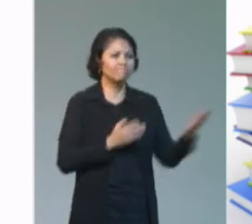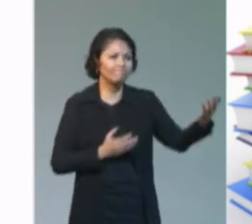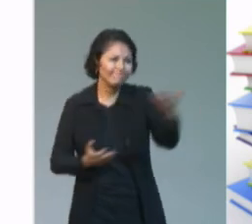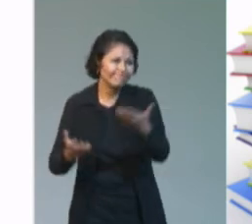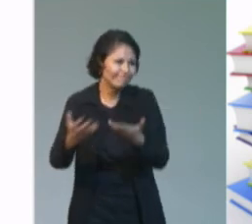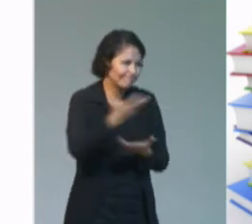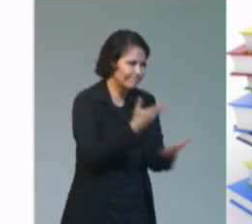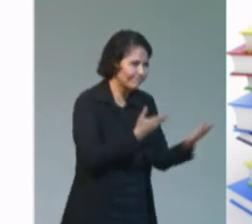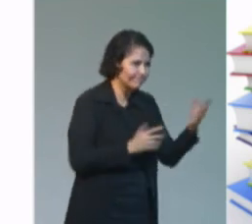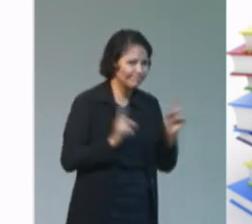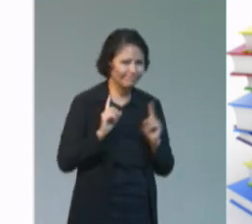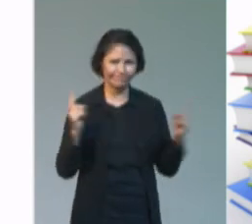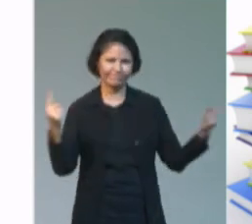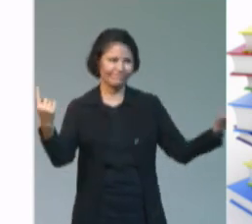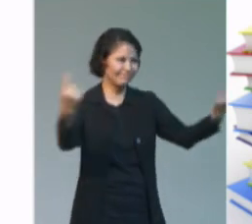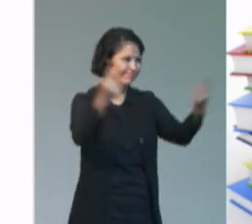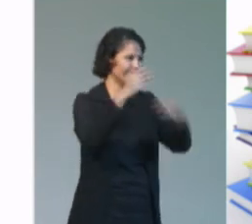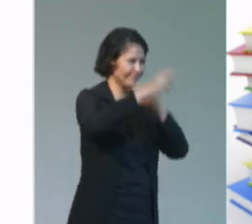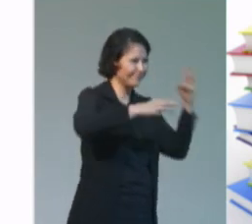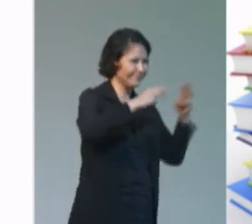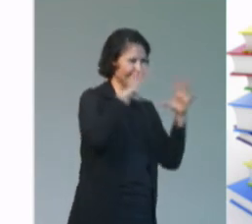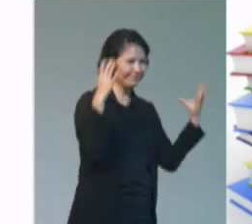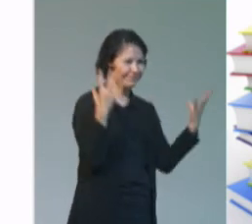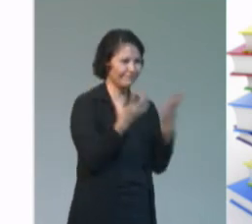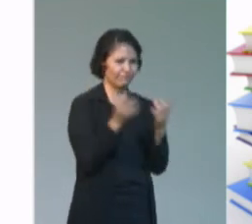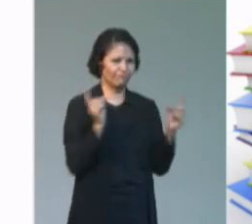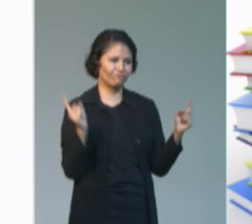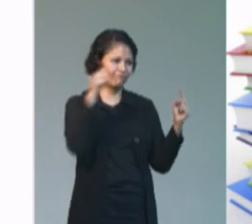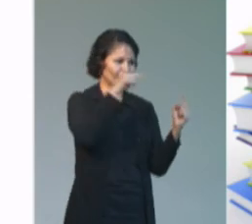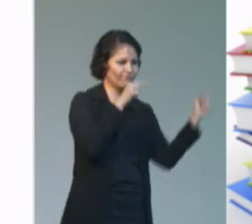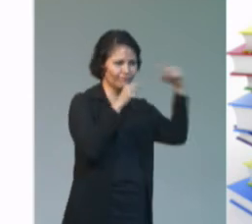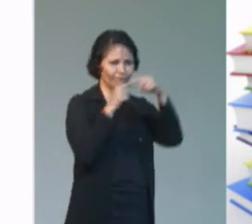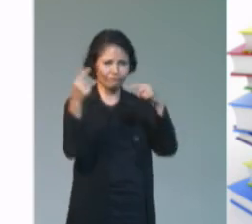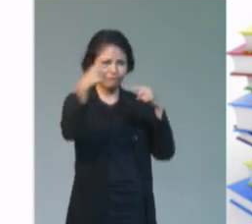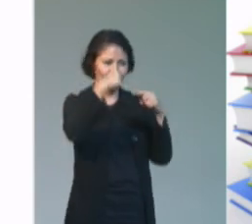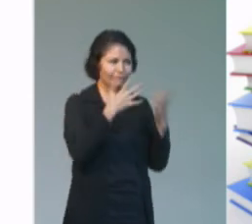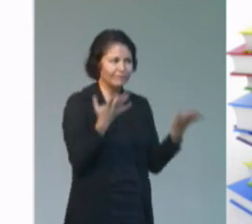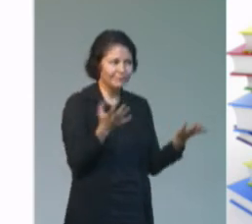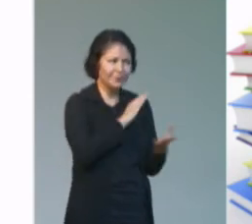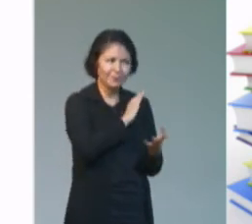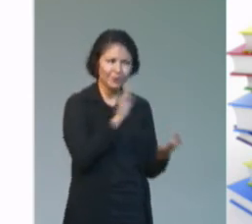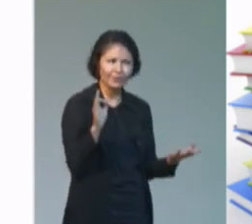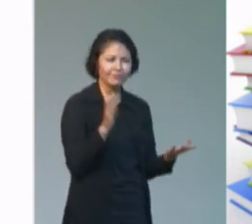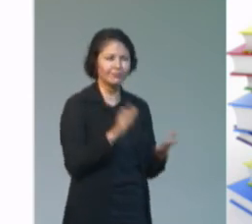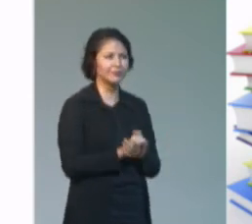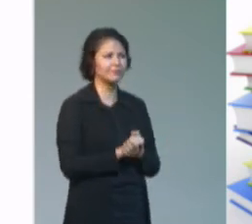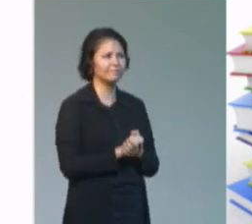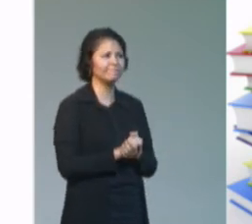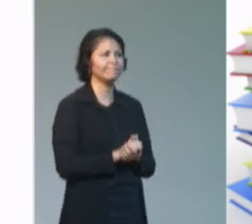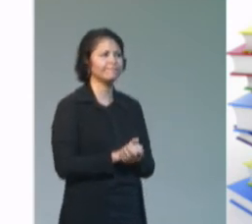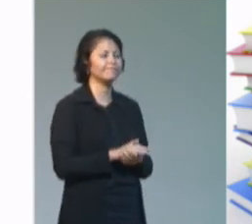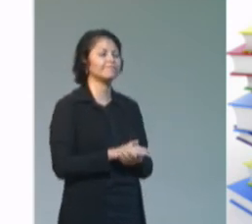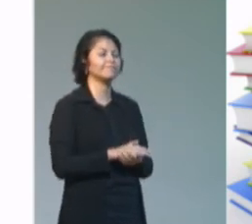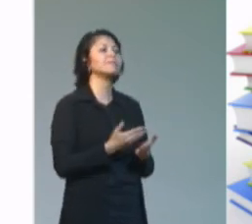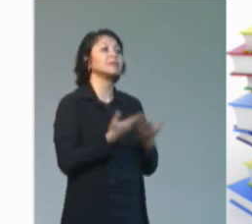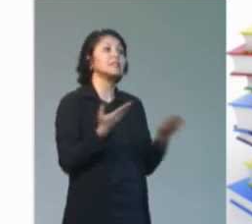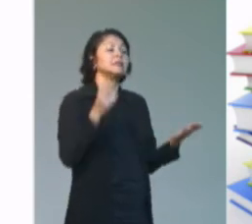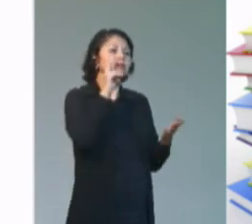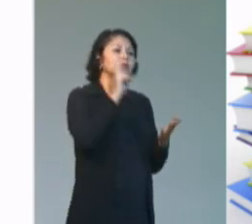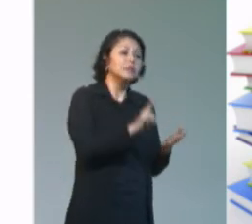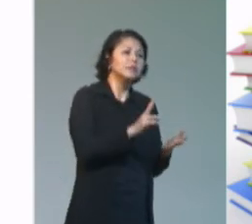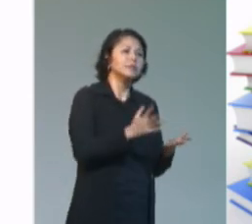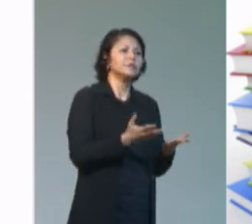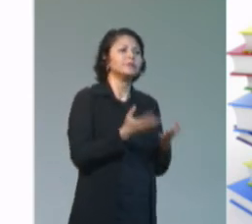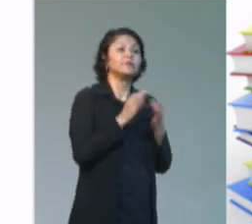entornos interactivos y en todo esto nos empezamos a encontrar en un aspecto que yo creo que es